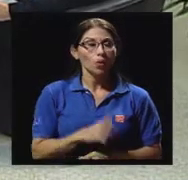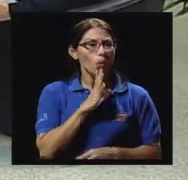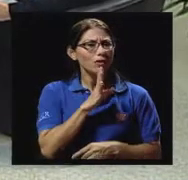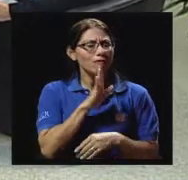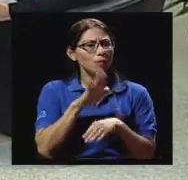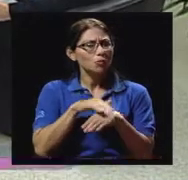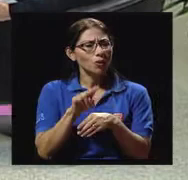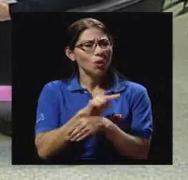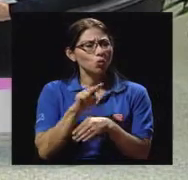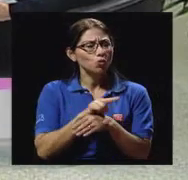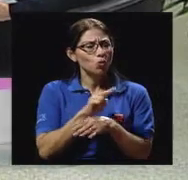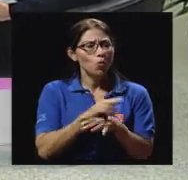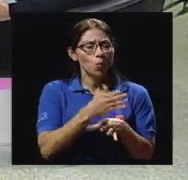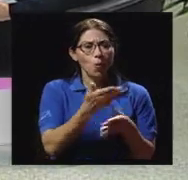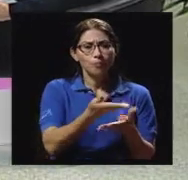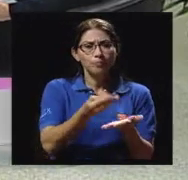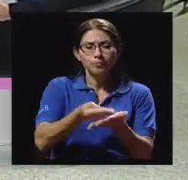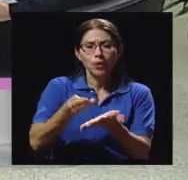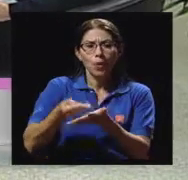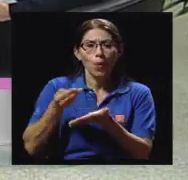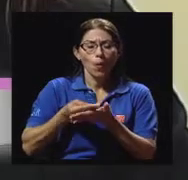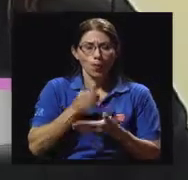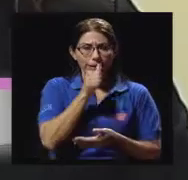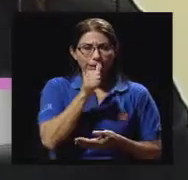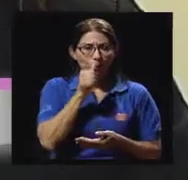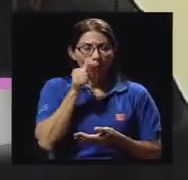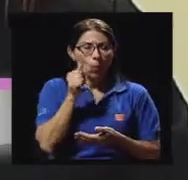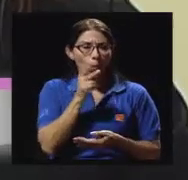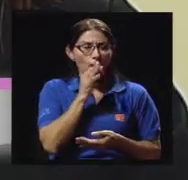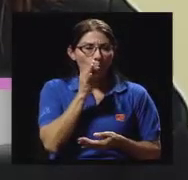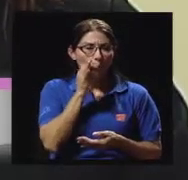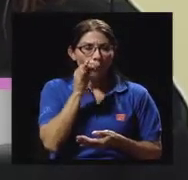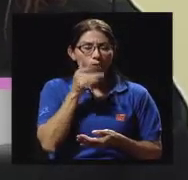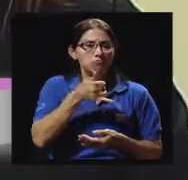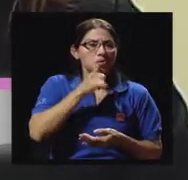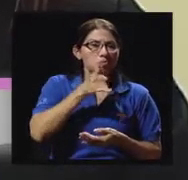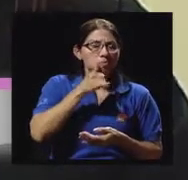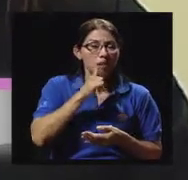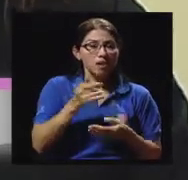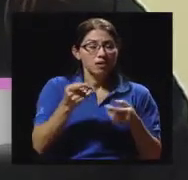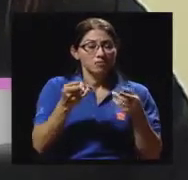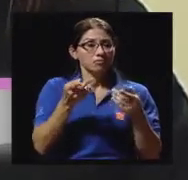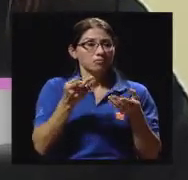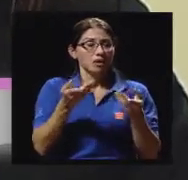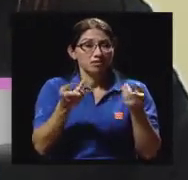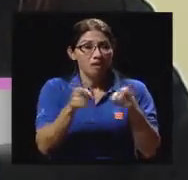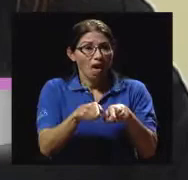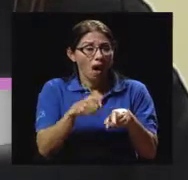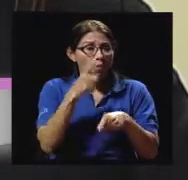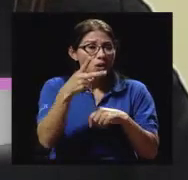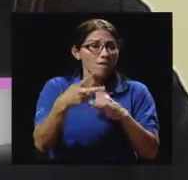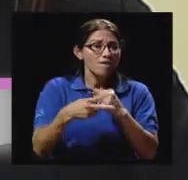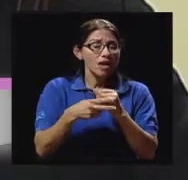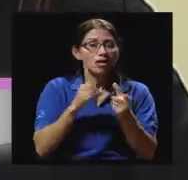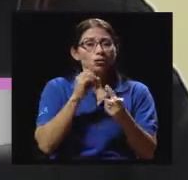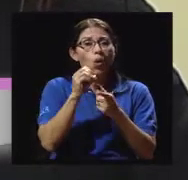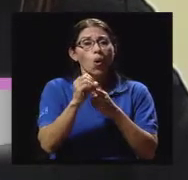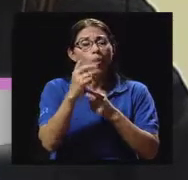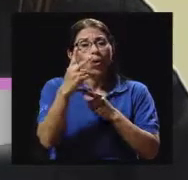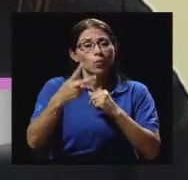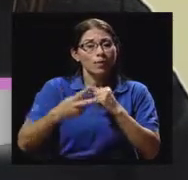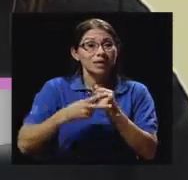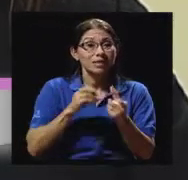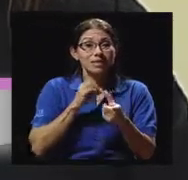ir recapitulando lo que hemos estado conversando, ¿será una vez, dos veces, de una manera ocasional? ¿Cuándo podríamos definir que ya